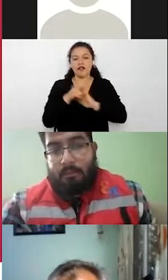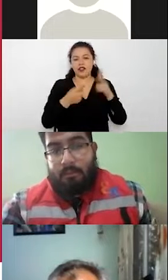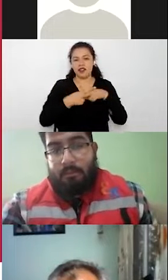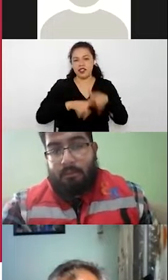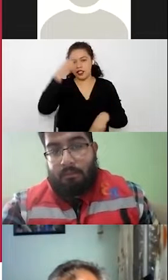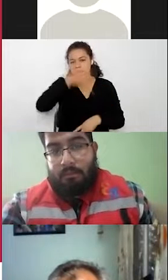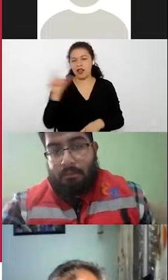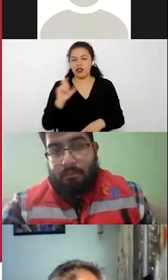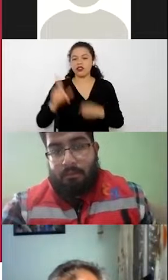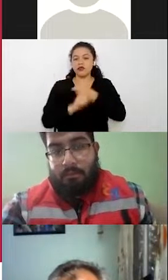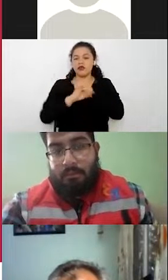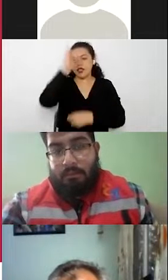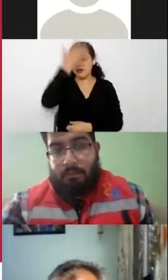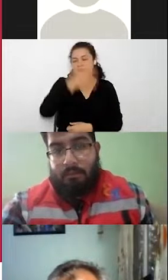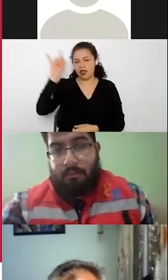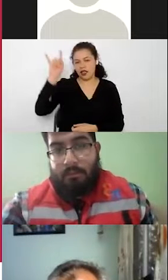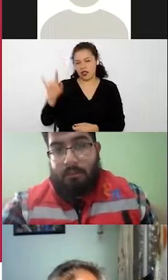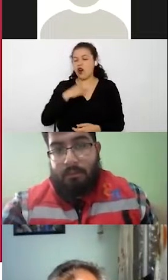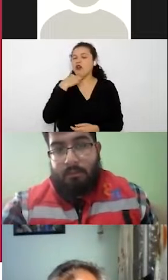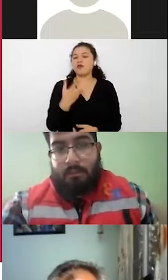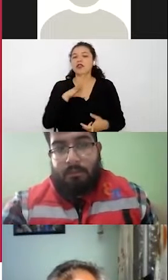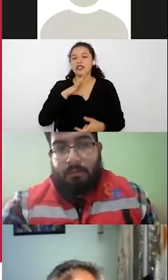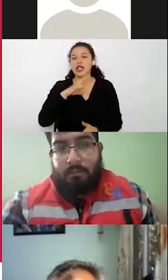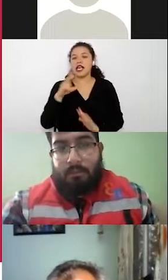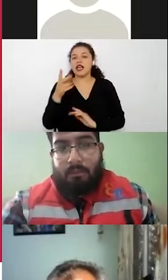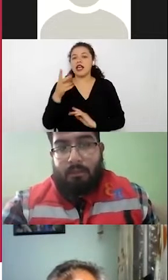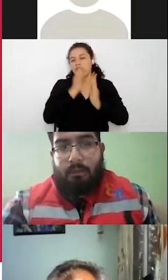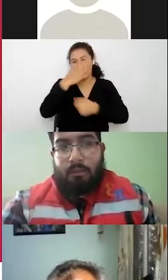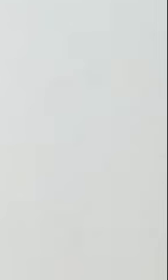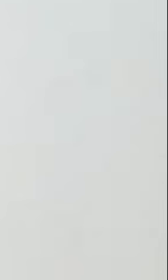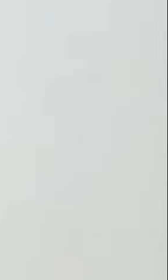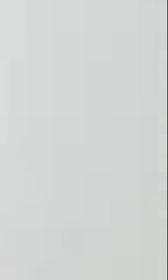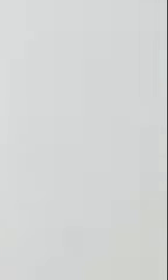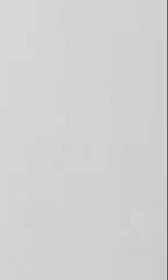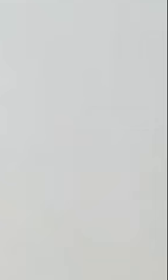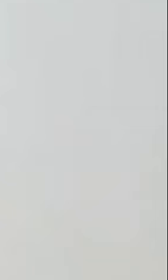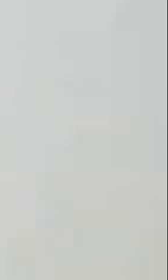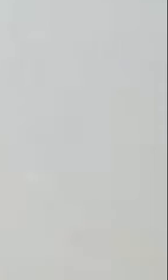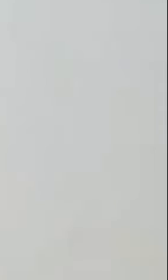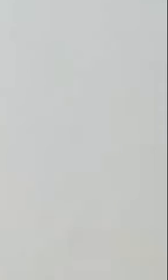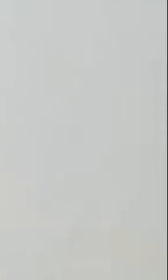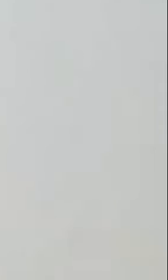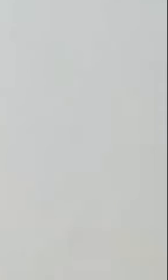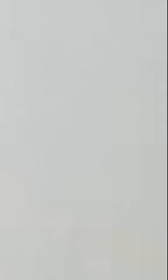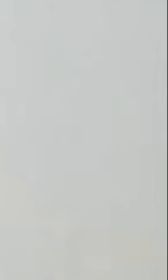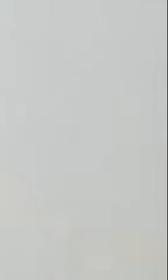ingeniero Sebastián Martínez Romo. Adelante, ingeniero. Buenas tardes. Buenas tardes a